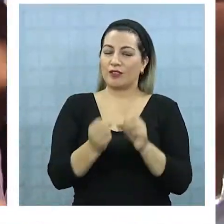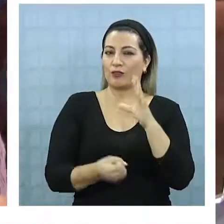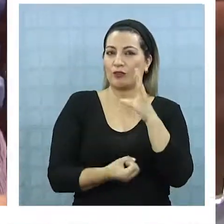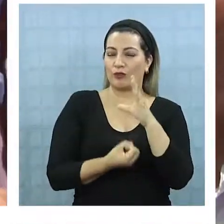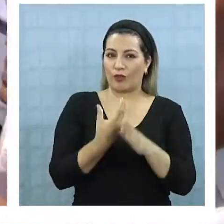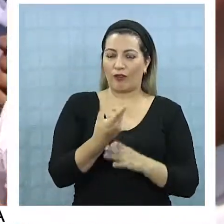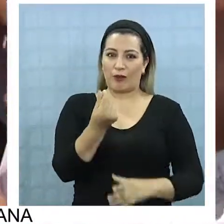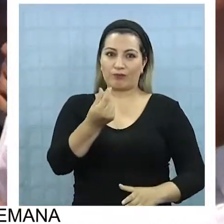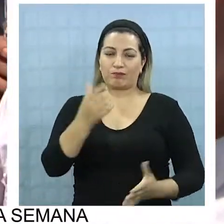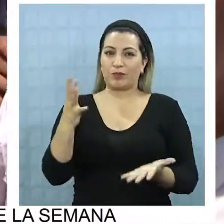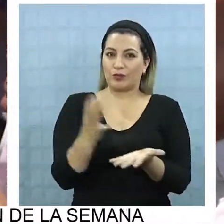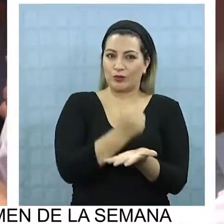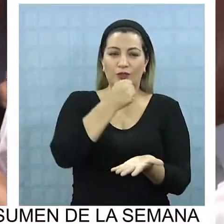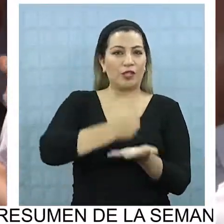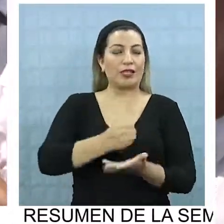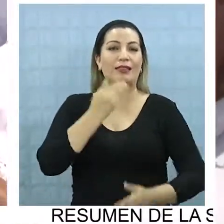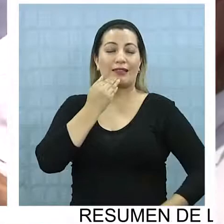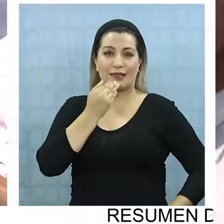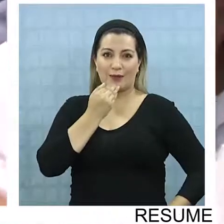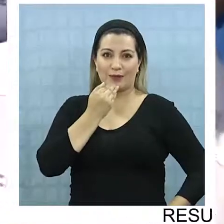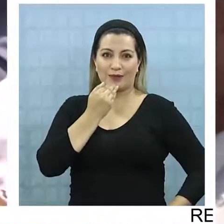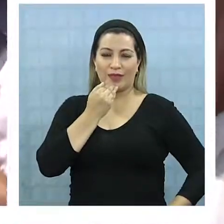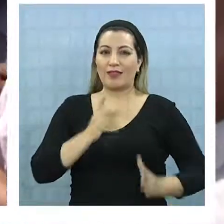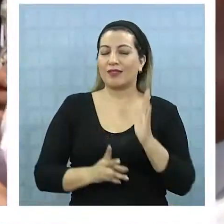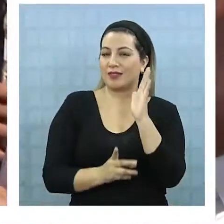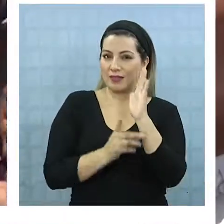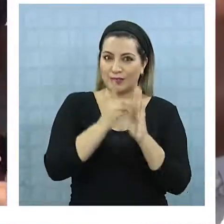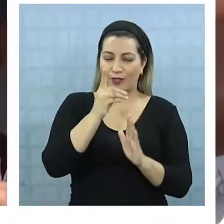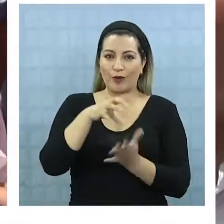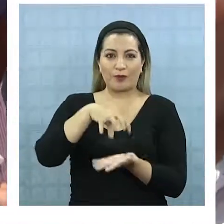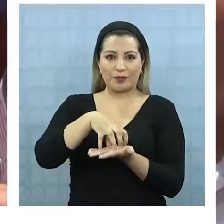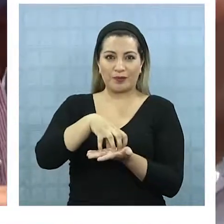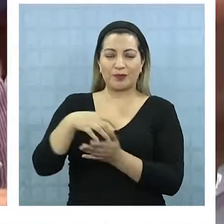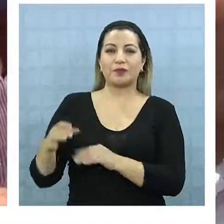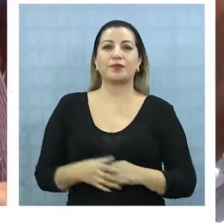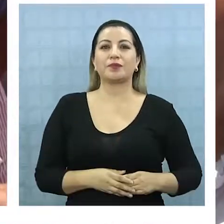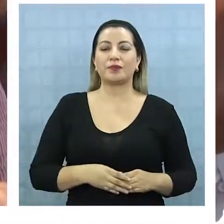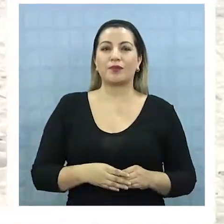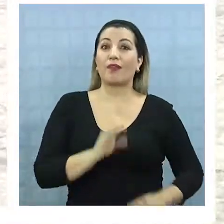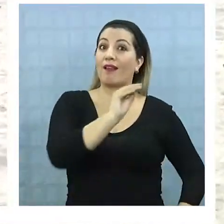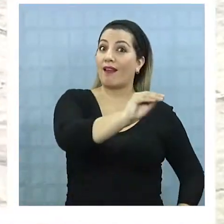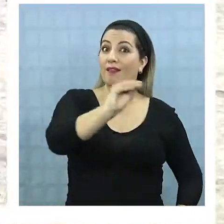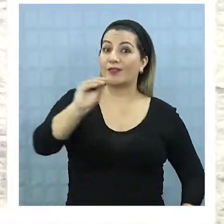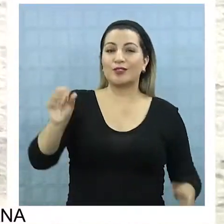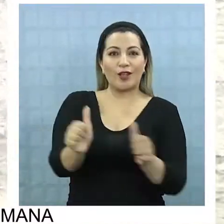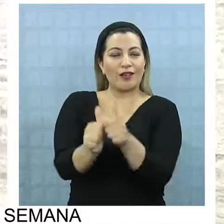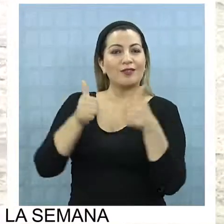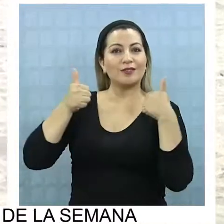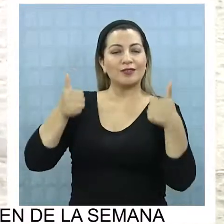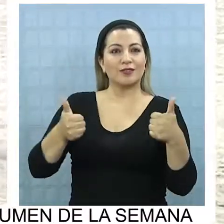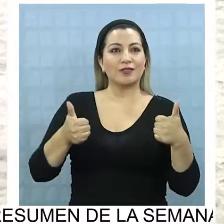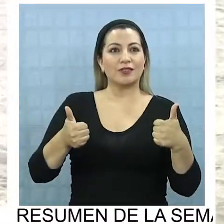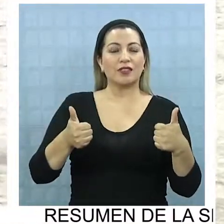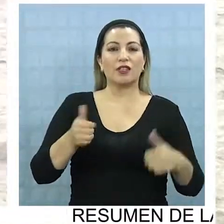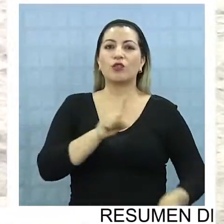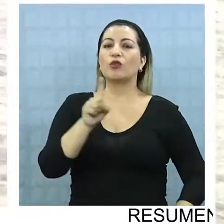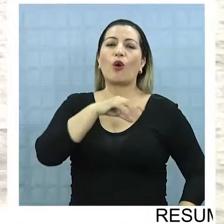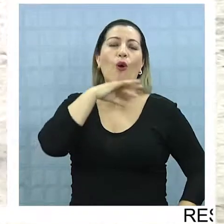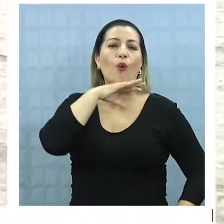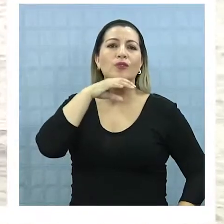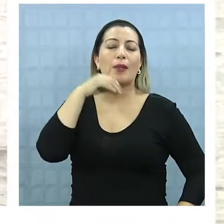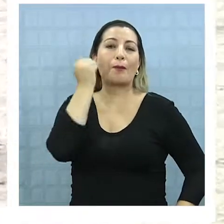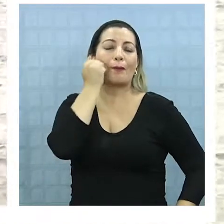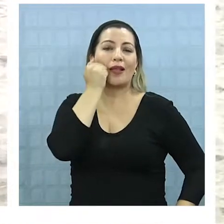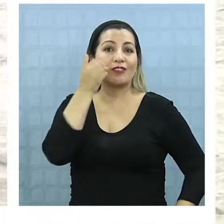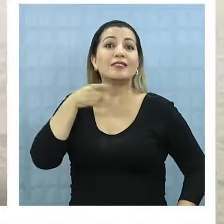fuentes de ingreso, fuentes de trabajo y fuentes de desarrollo para la región. El llamado de las autoridades es a